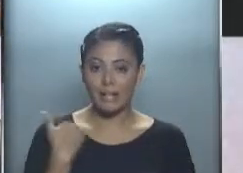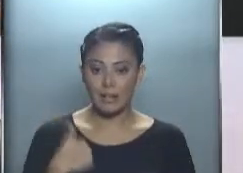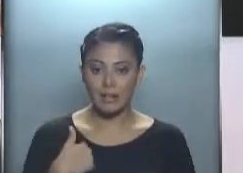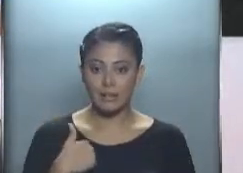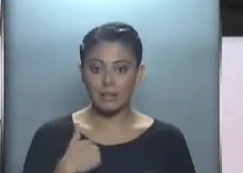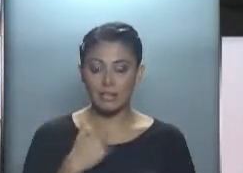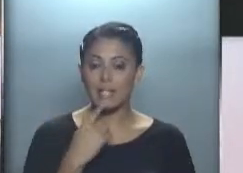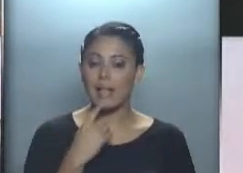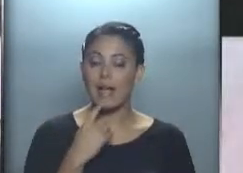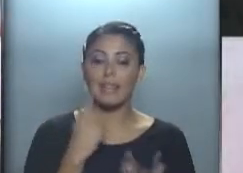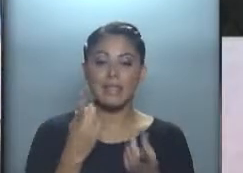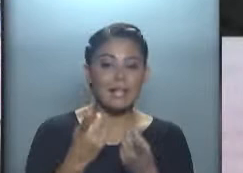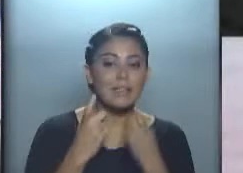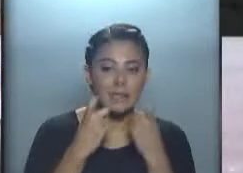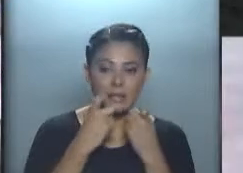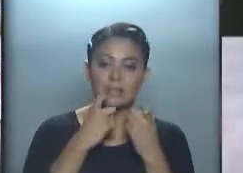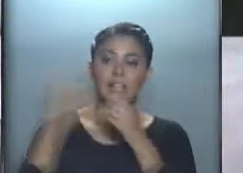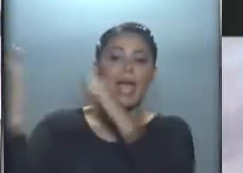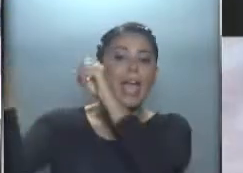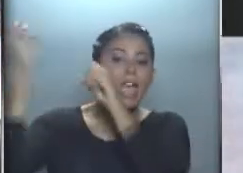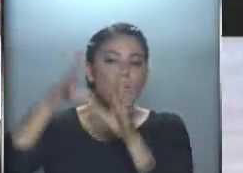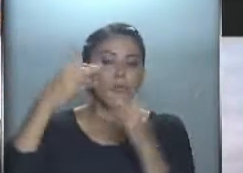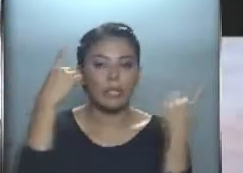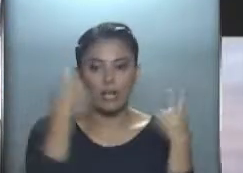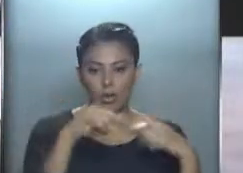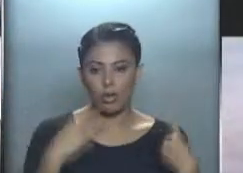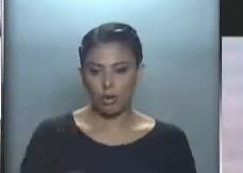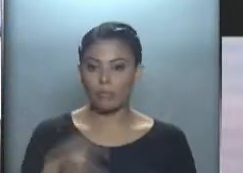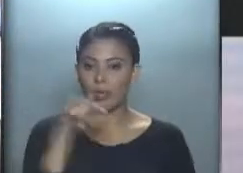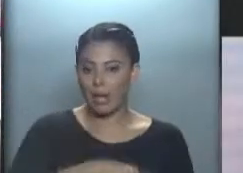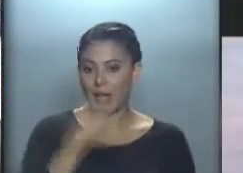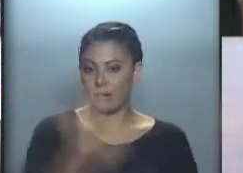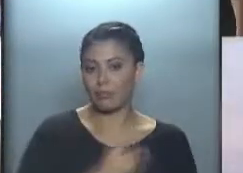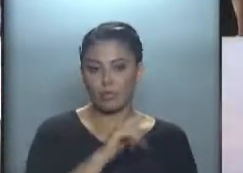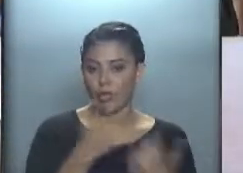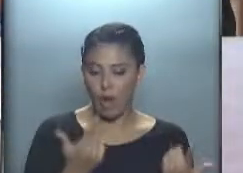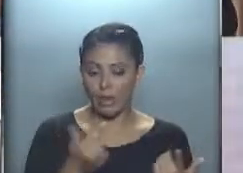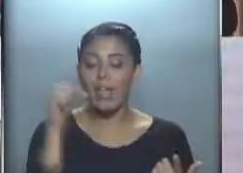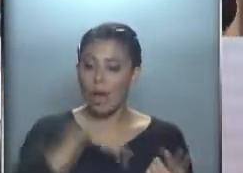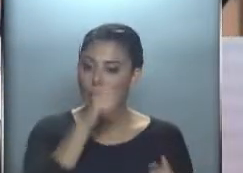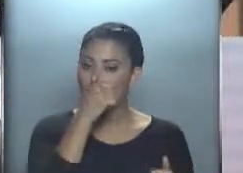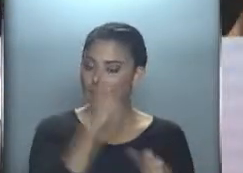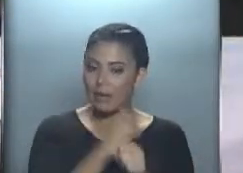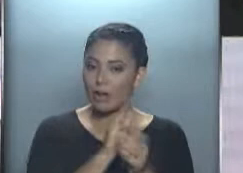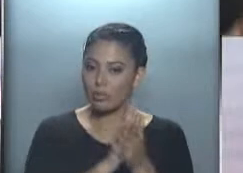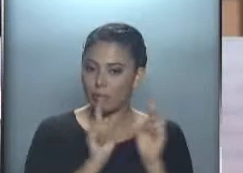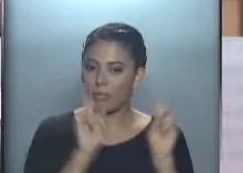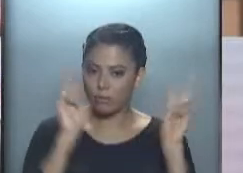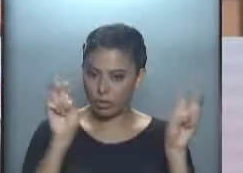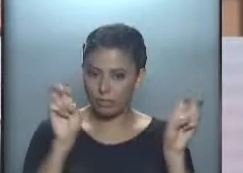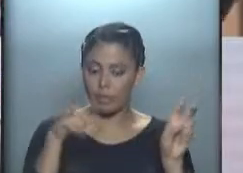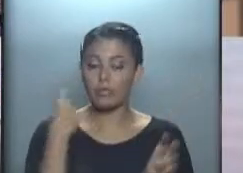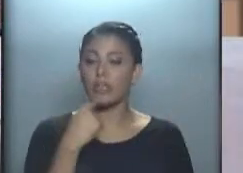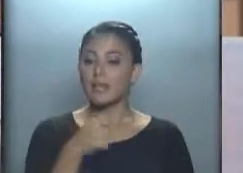mucha dependencia de la importación de estos productos justamente porque no los producen nacionalmente bueno se está trabajando sobre este tema decíamos